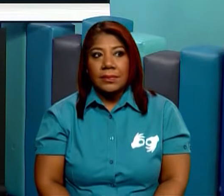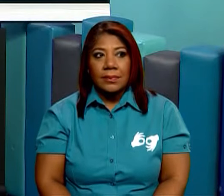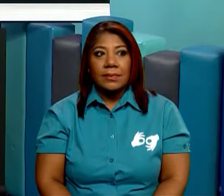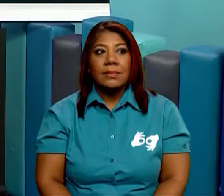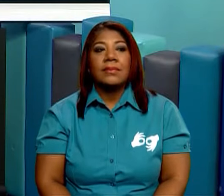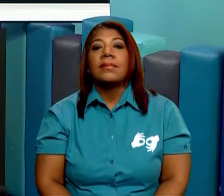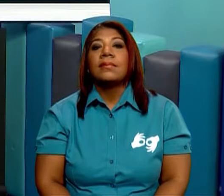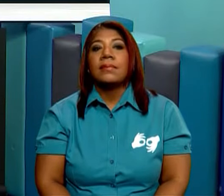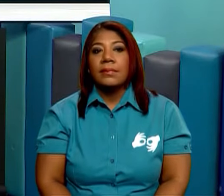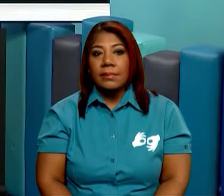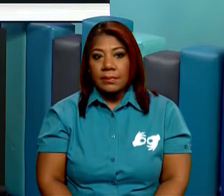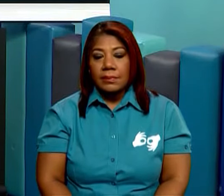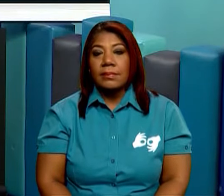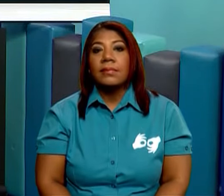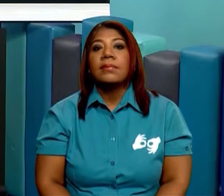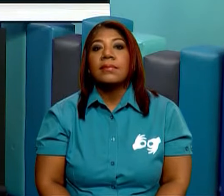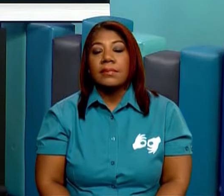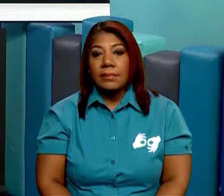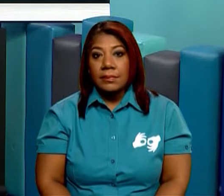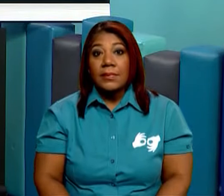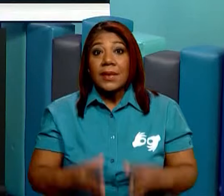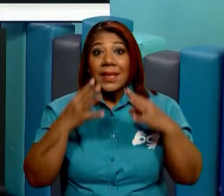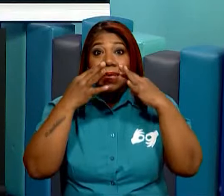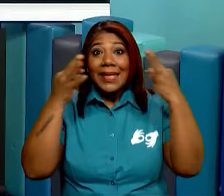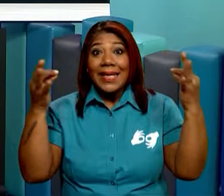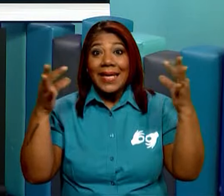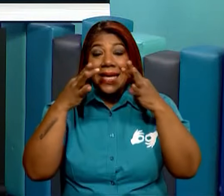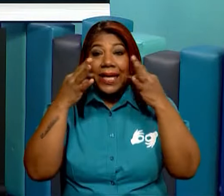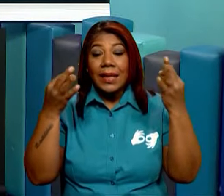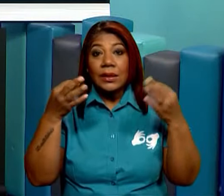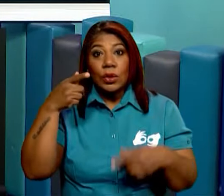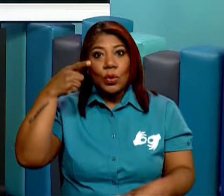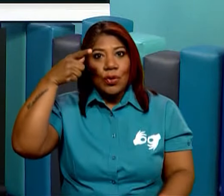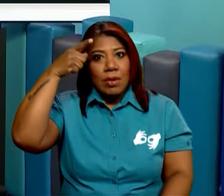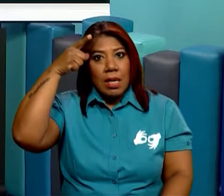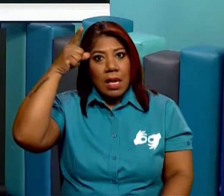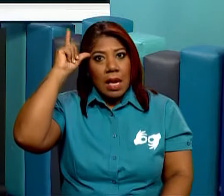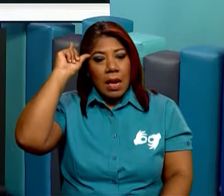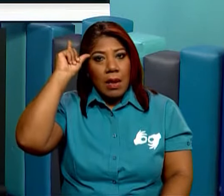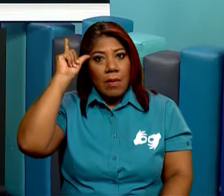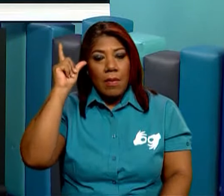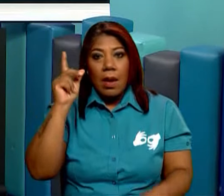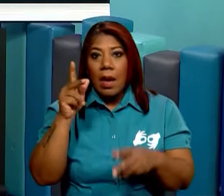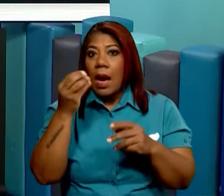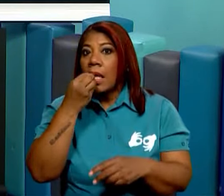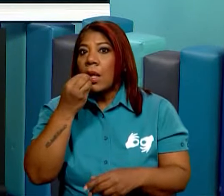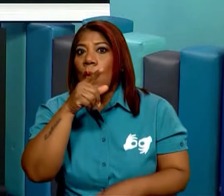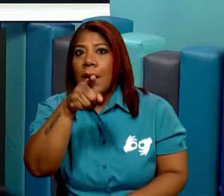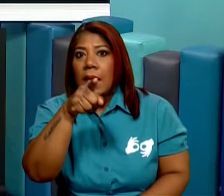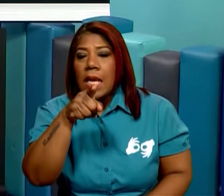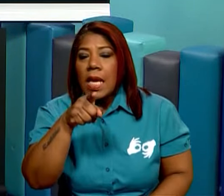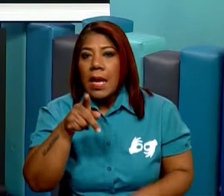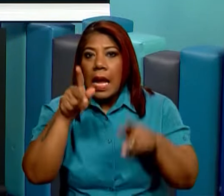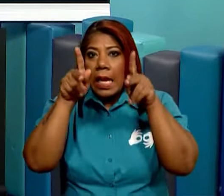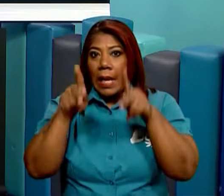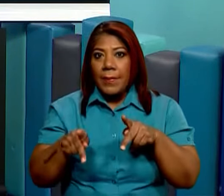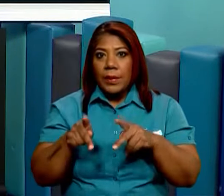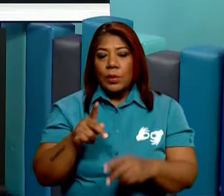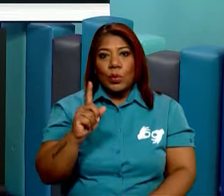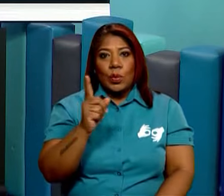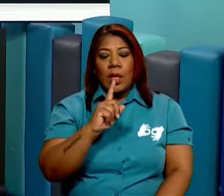gatito. Ah, todos ellos se alimentan. La vaca. ¿La vaca come gente? No, no, la vaca no come gente.